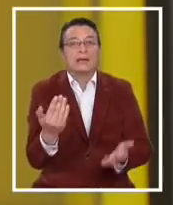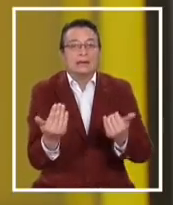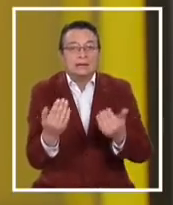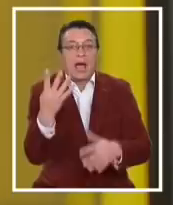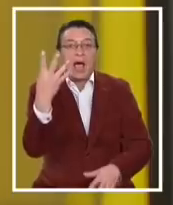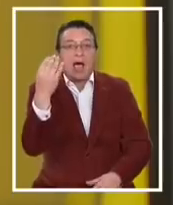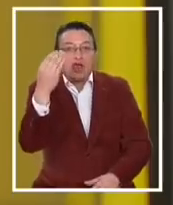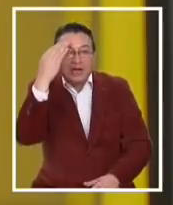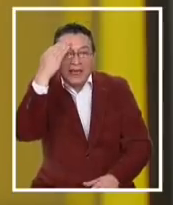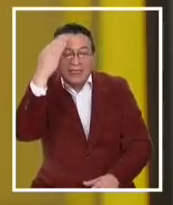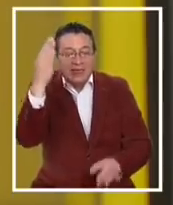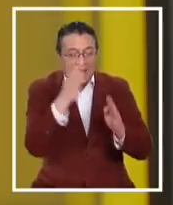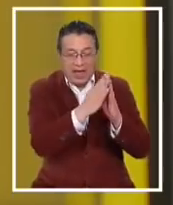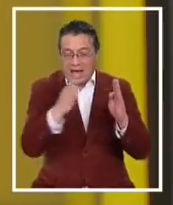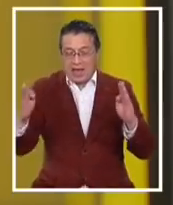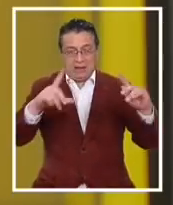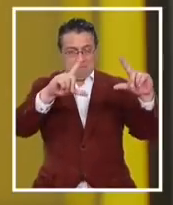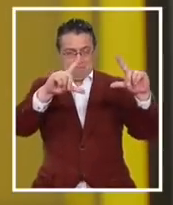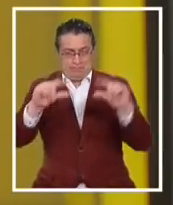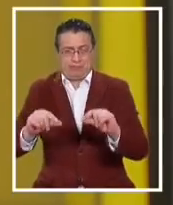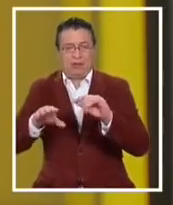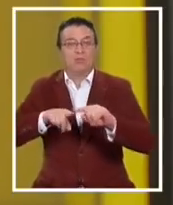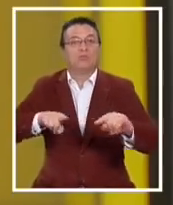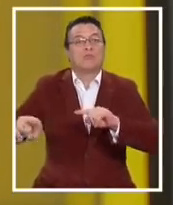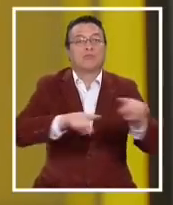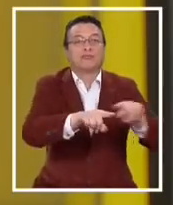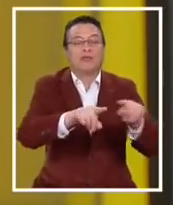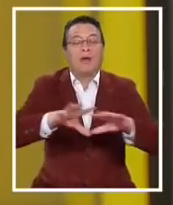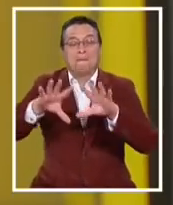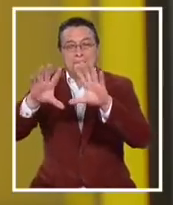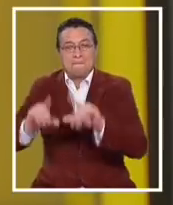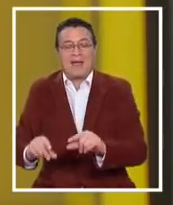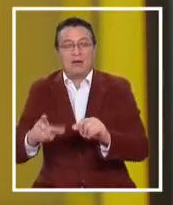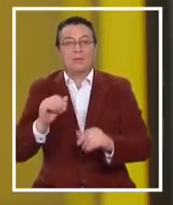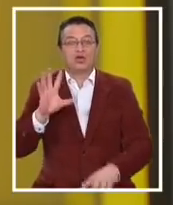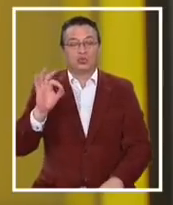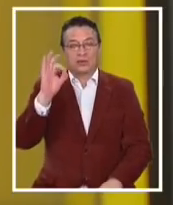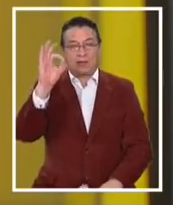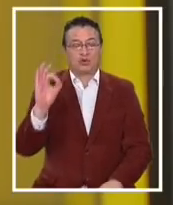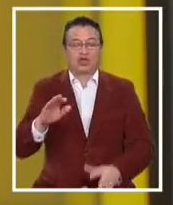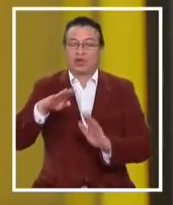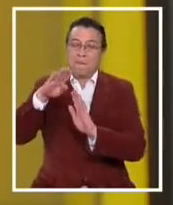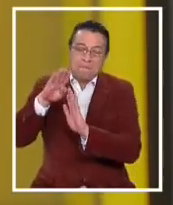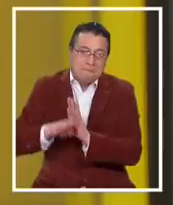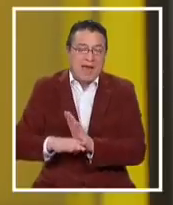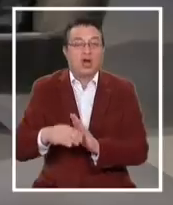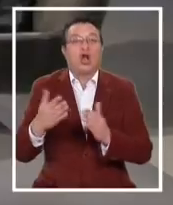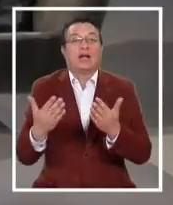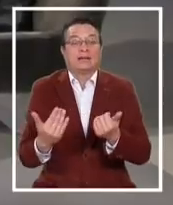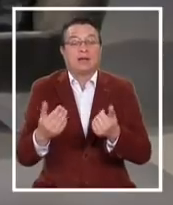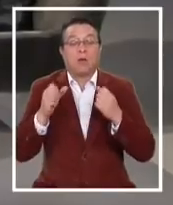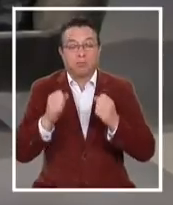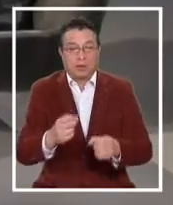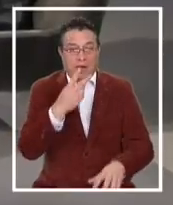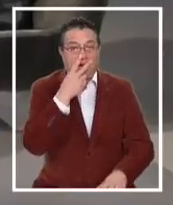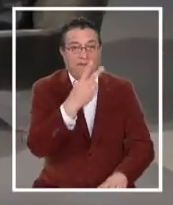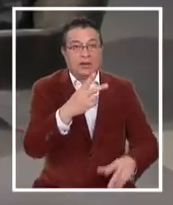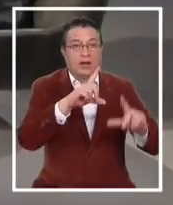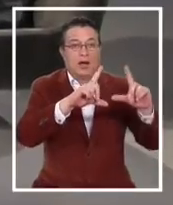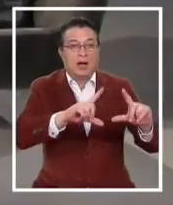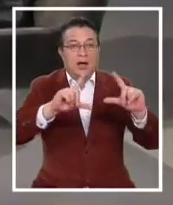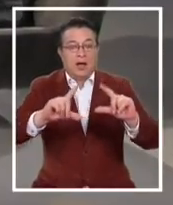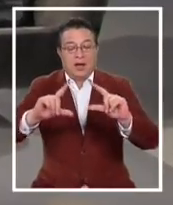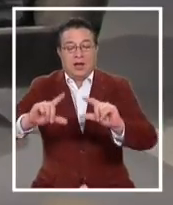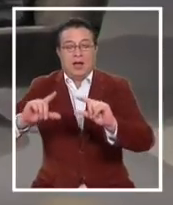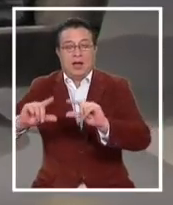días, al menos muy menos 14 días, con al menos un 50% de reducción de la movilidad habitual para empezar a ver algún grado